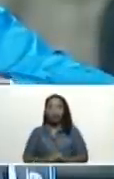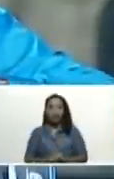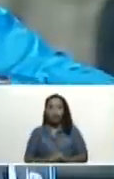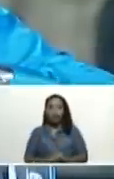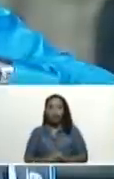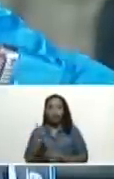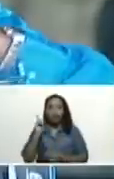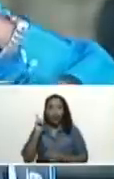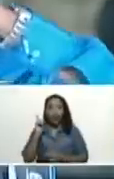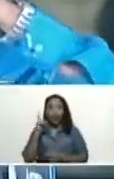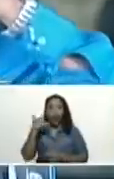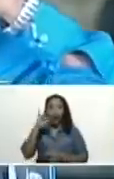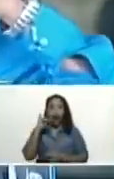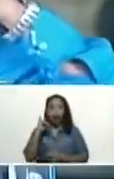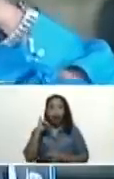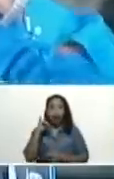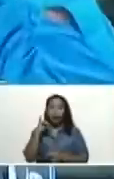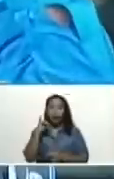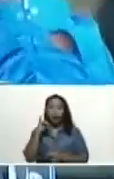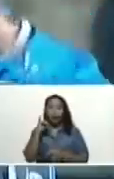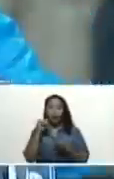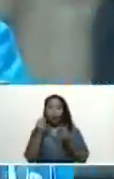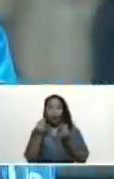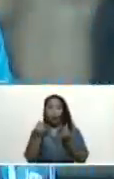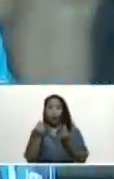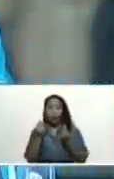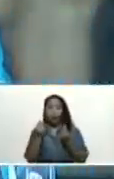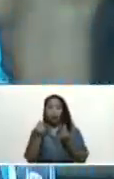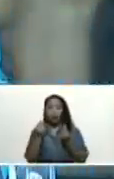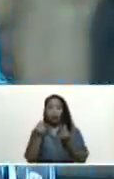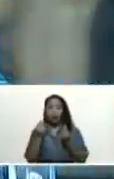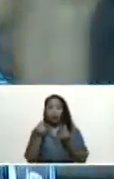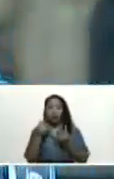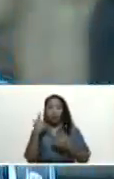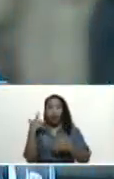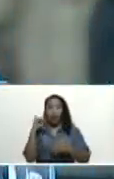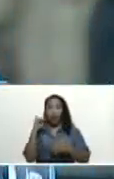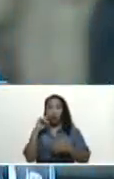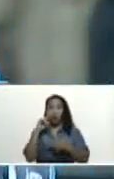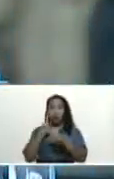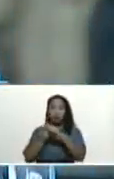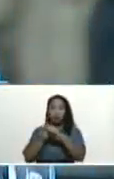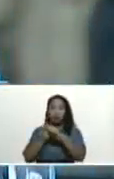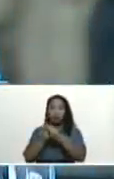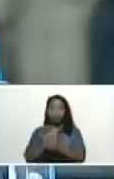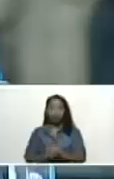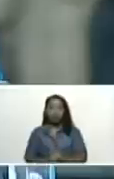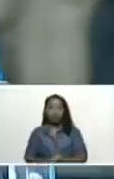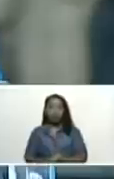riquezas mala vida, formidable, formidable.